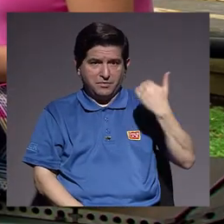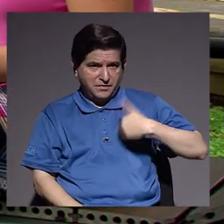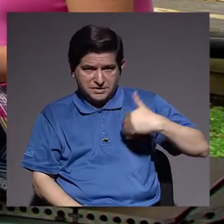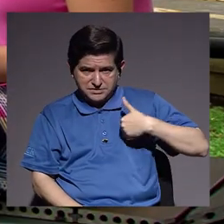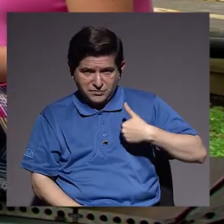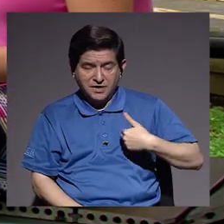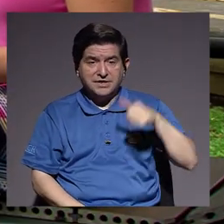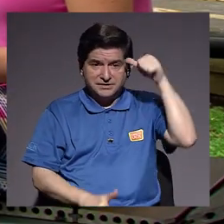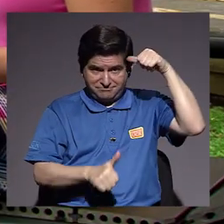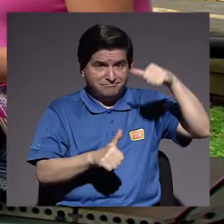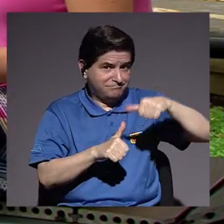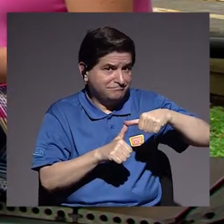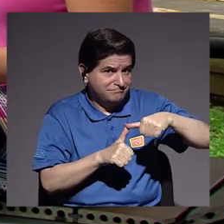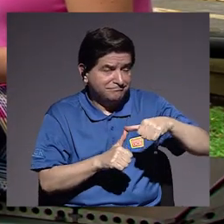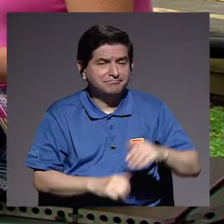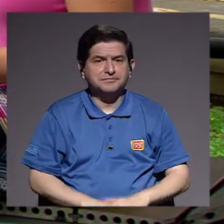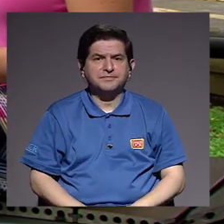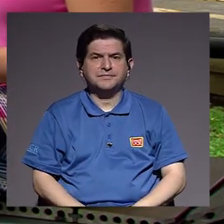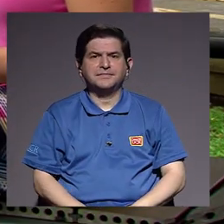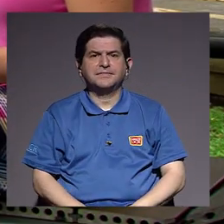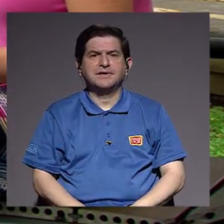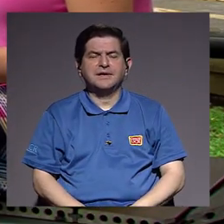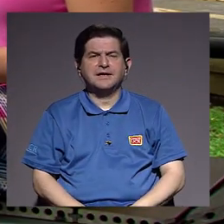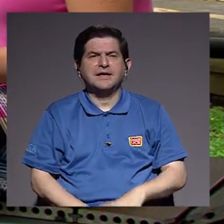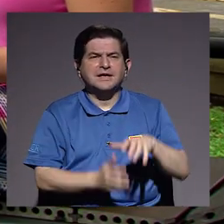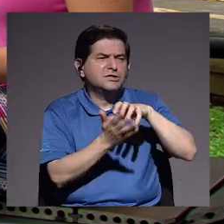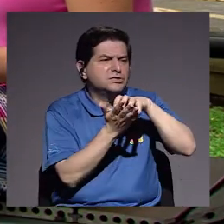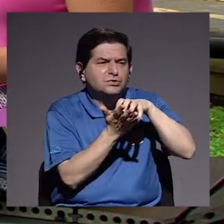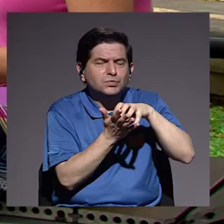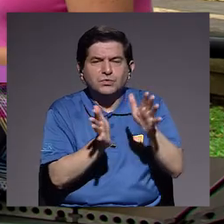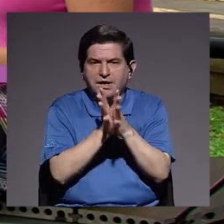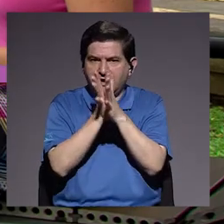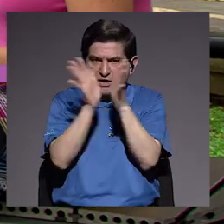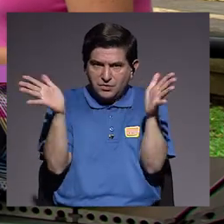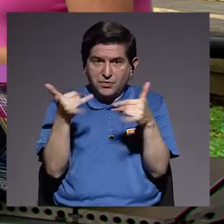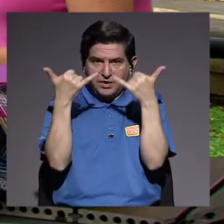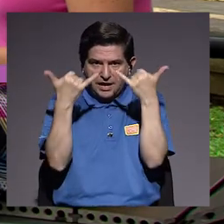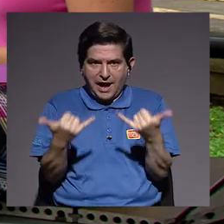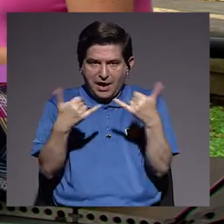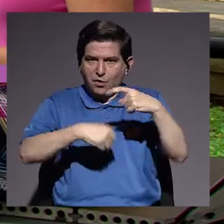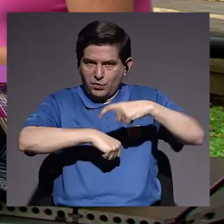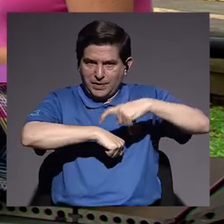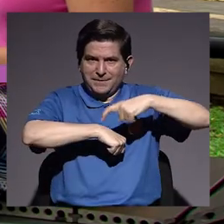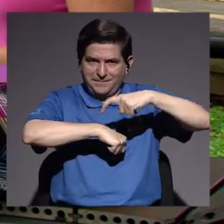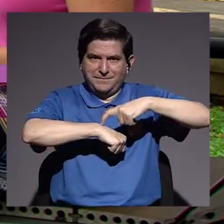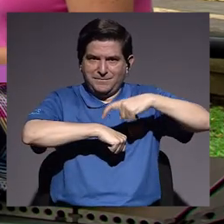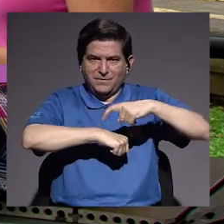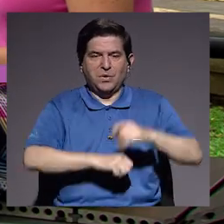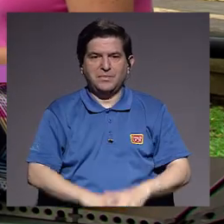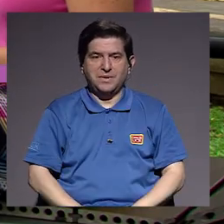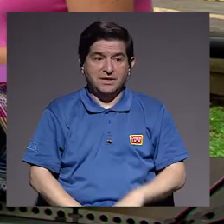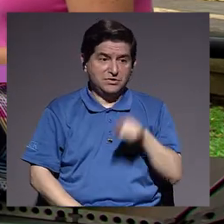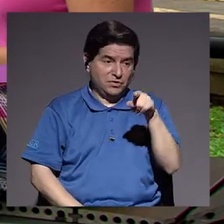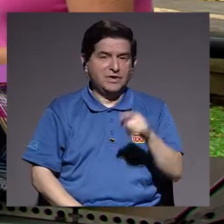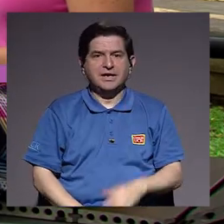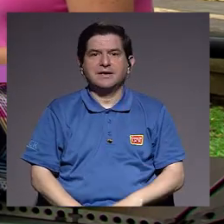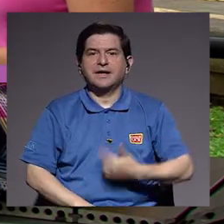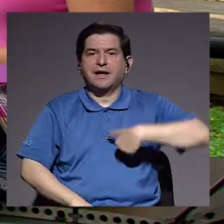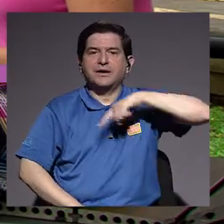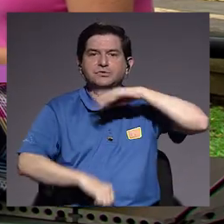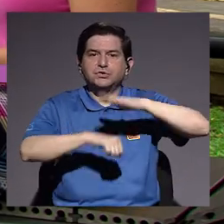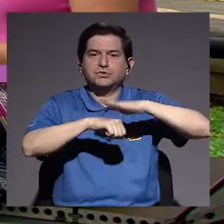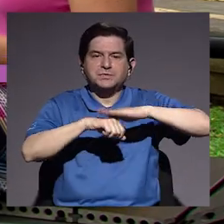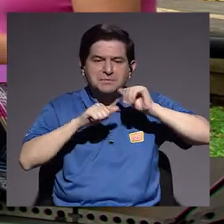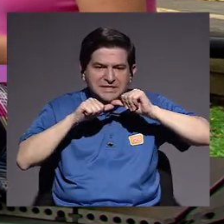es que el cuestionamiento a lo público, aún ahora, en estos momentos, donde es el que está sacando la cara, ¿no? Son básicamente los doctores,